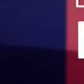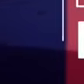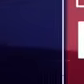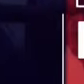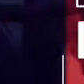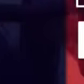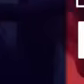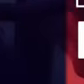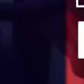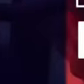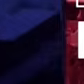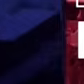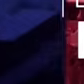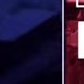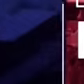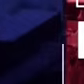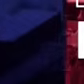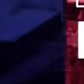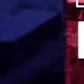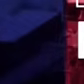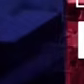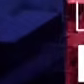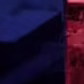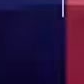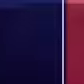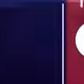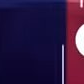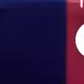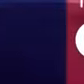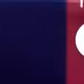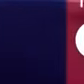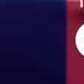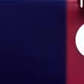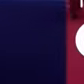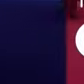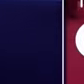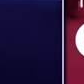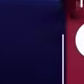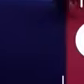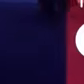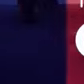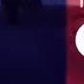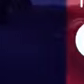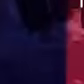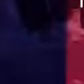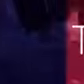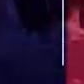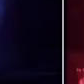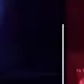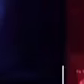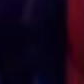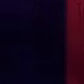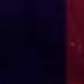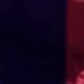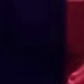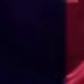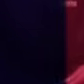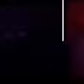Filas en surtidores porque las cisternas no pueden pasar. Transportistas con pérdidas.